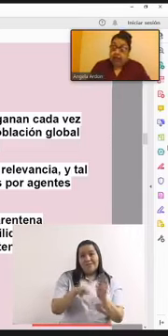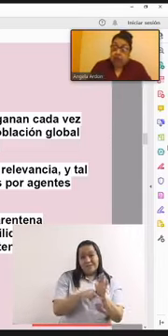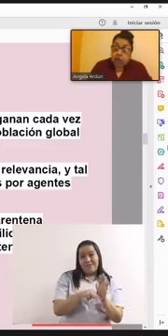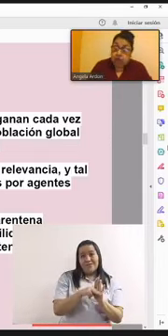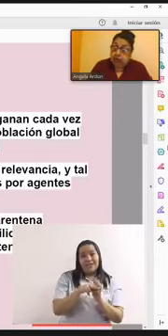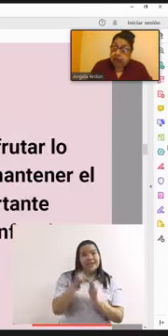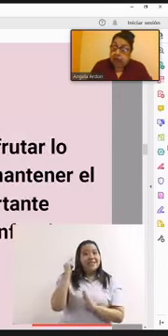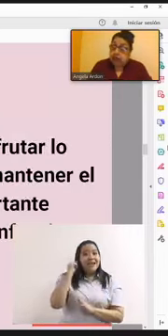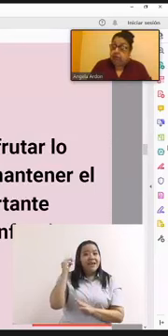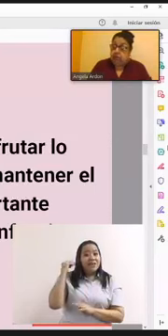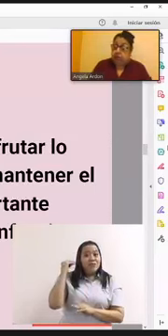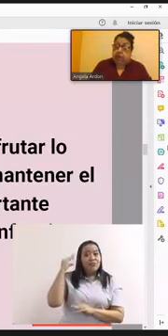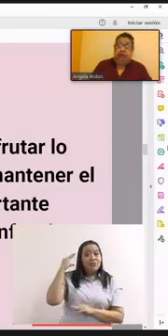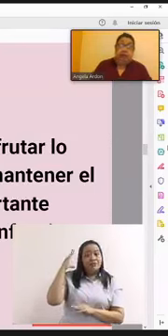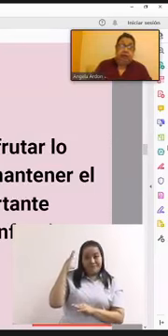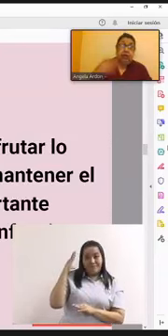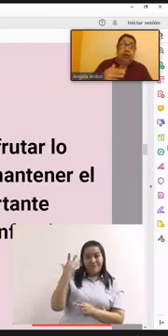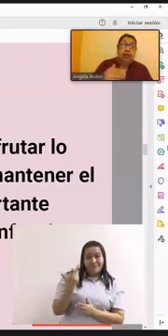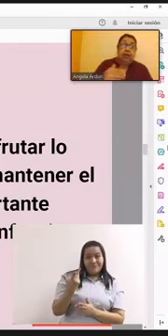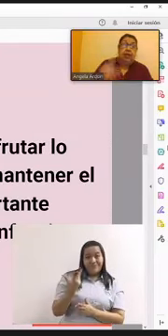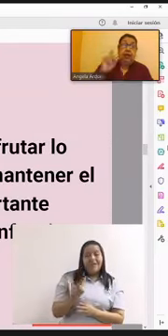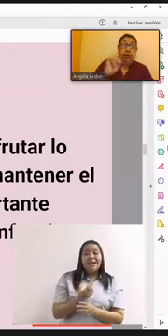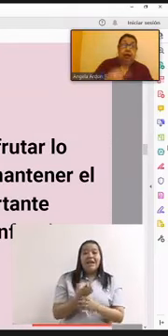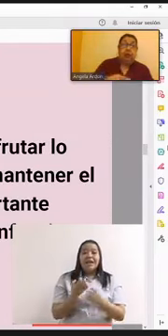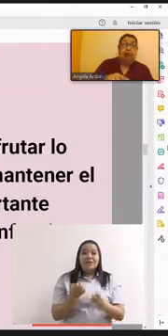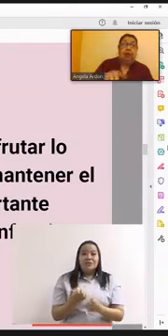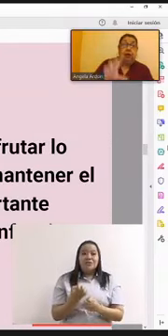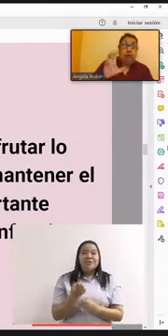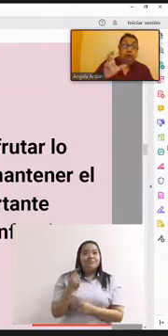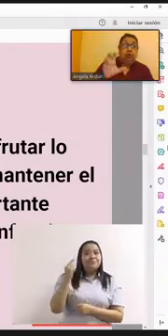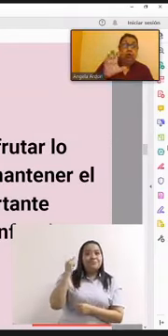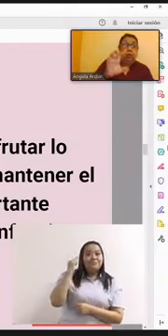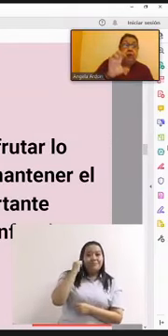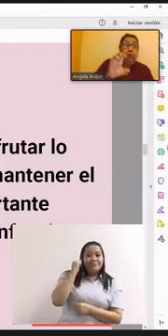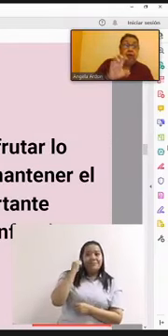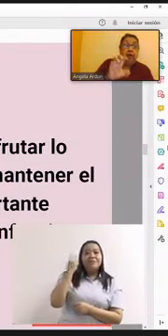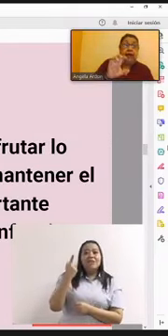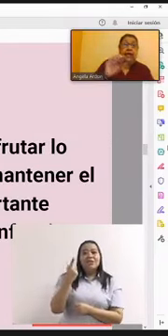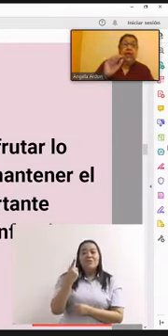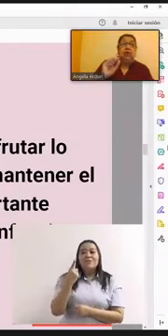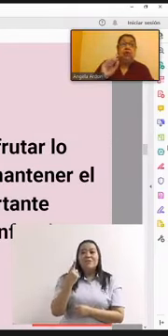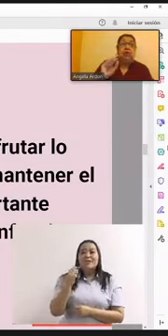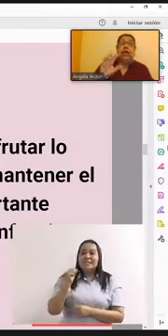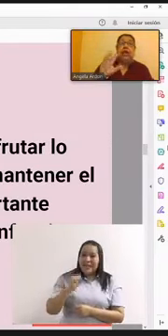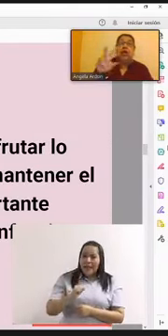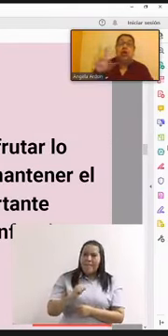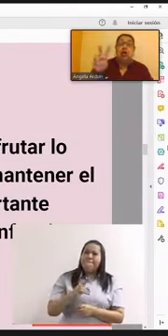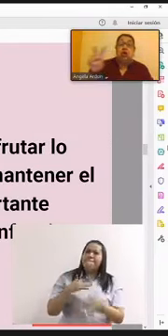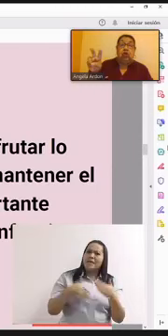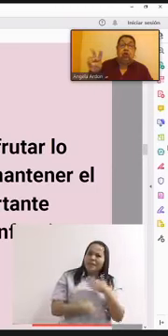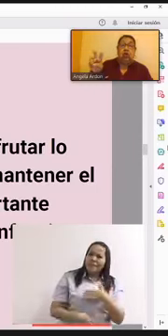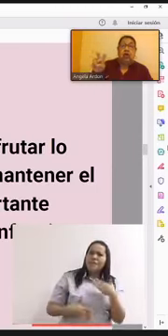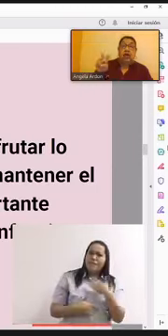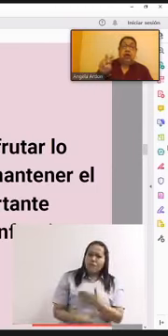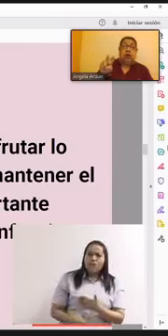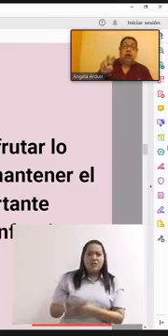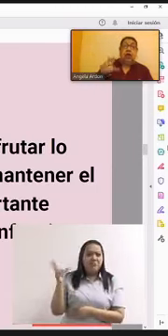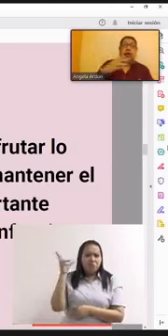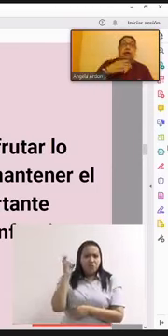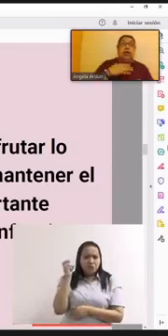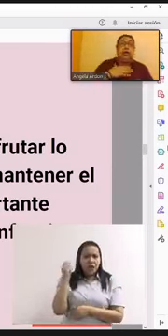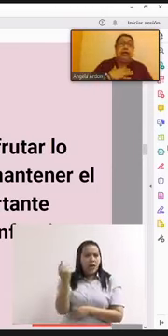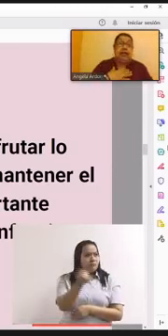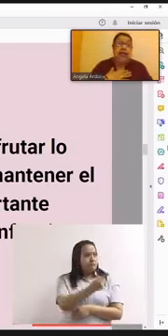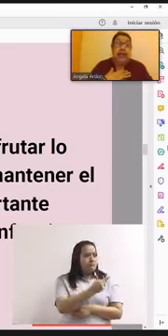que los oídos sirven, como le había anteriormente, para, como resumen, para escuchar y disfrutar lo que nos sucede alrededor